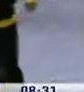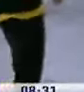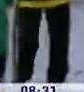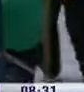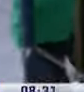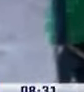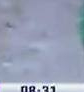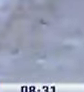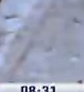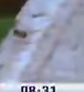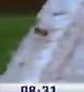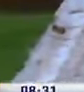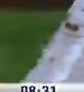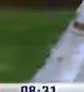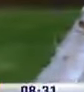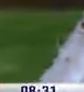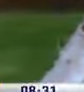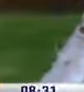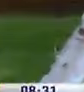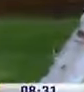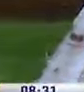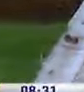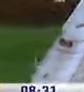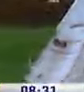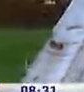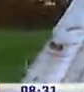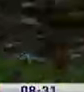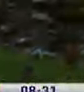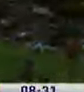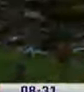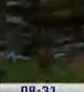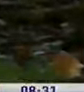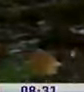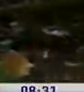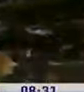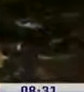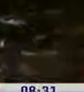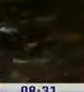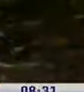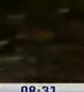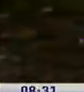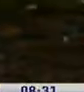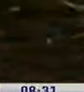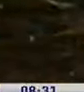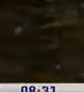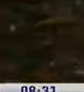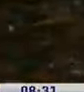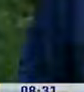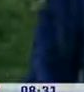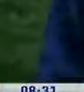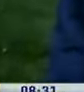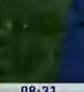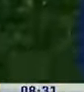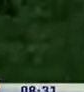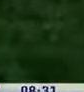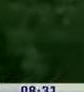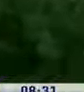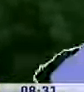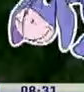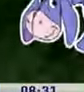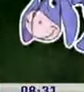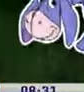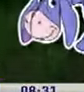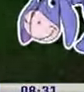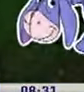desechos. O que un perro por ahí no esté suelto y nos quiera atacar, ¿no? A ver si le costaron el sabor.